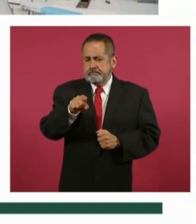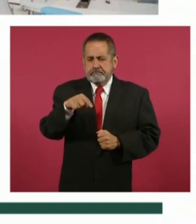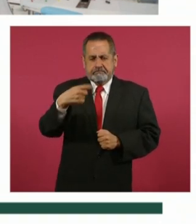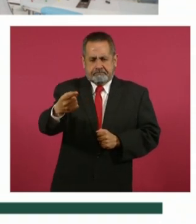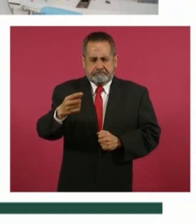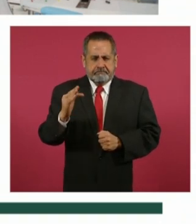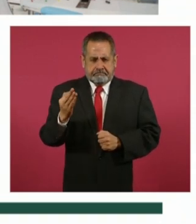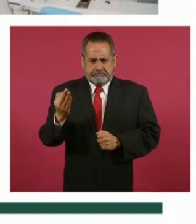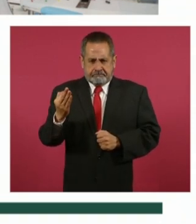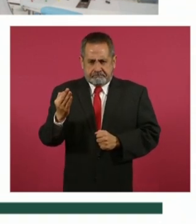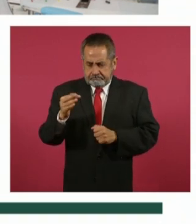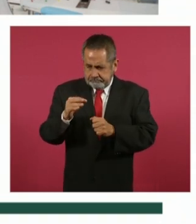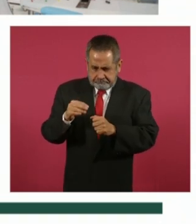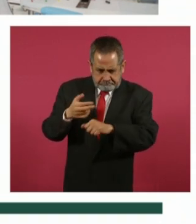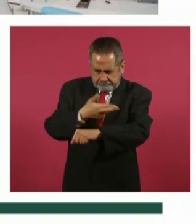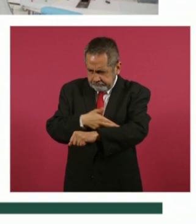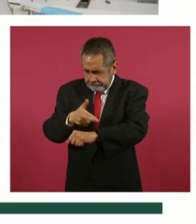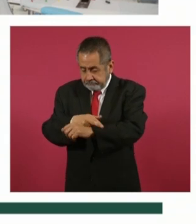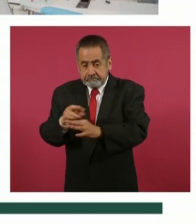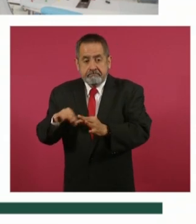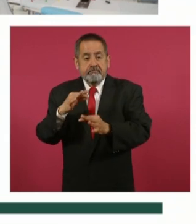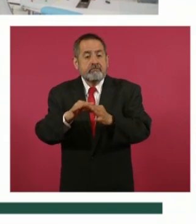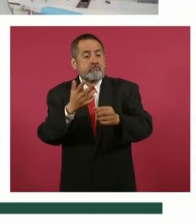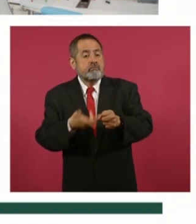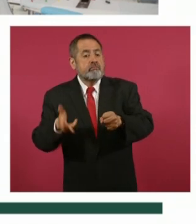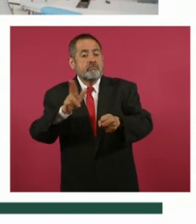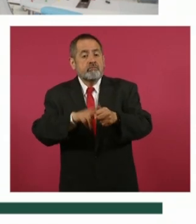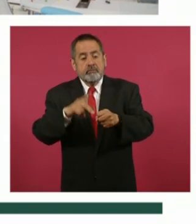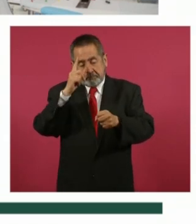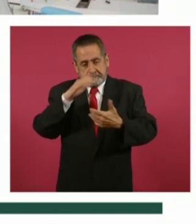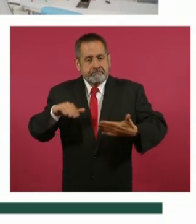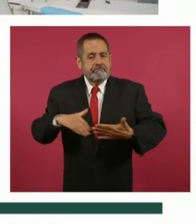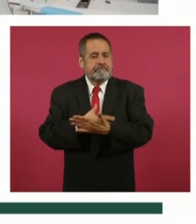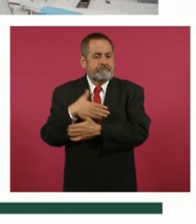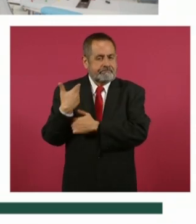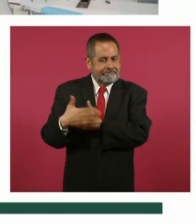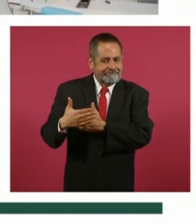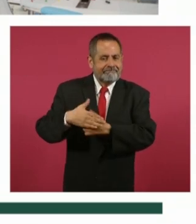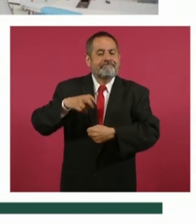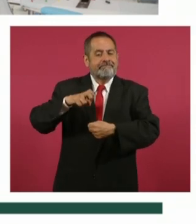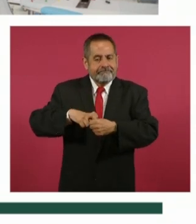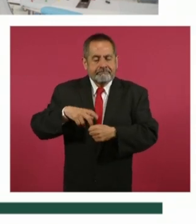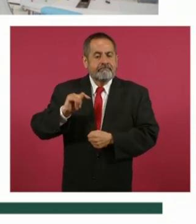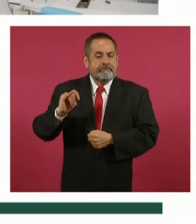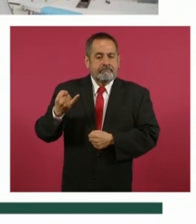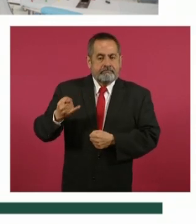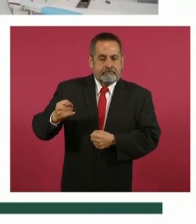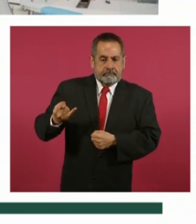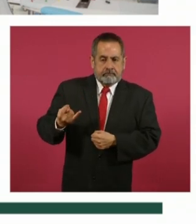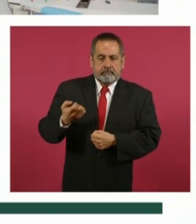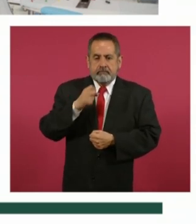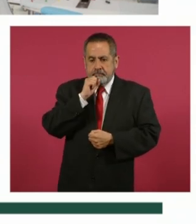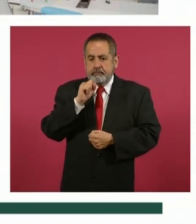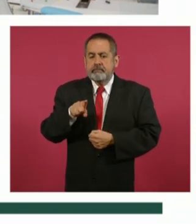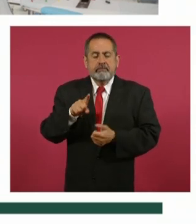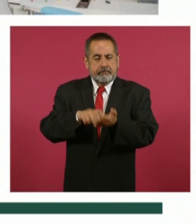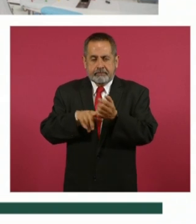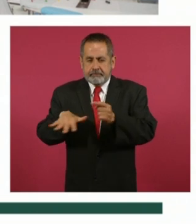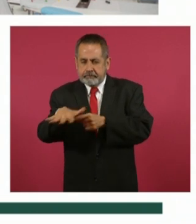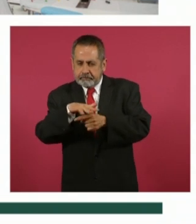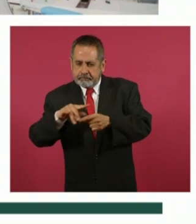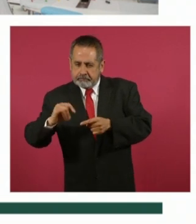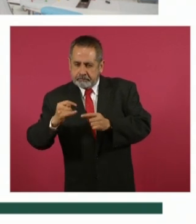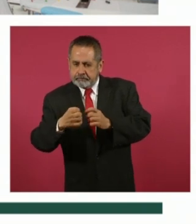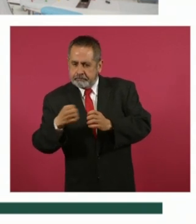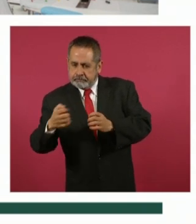en febrero tiene que estar listo el hospital materno de Tijuana y también el de la zona este de la misma ciudad de